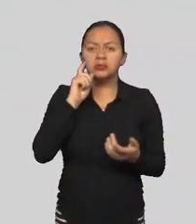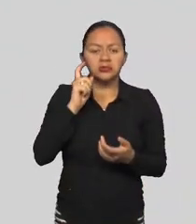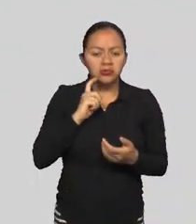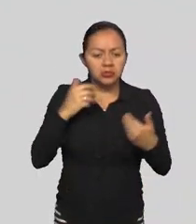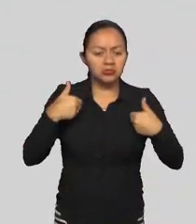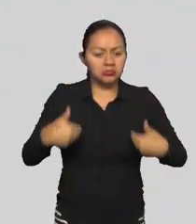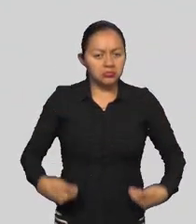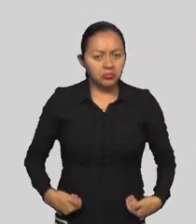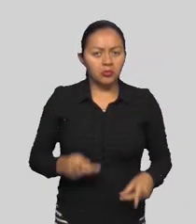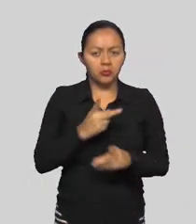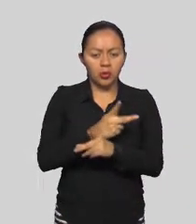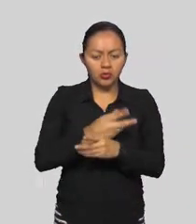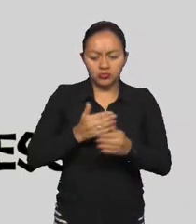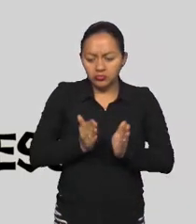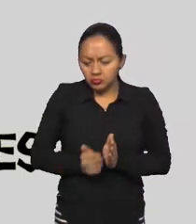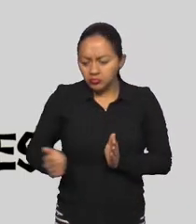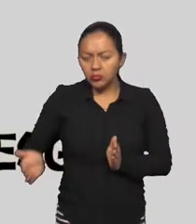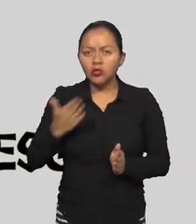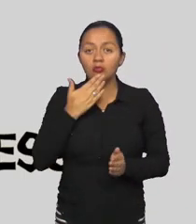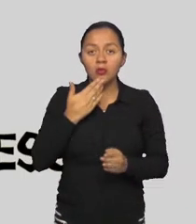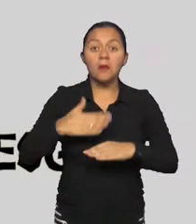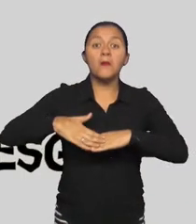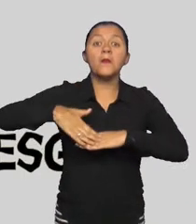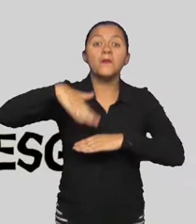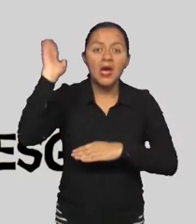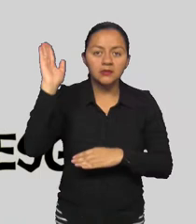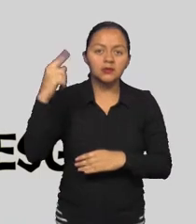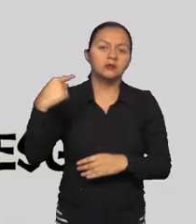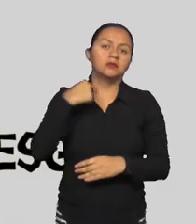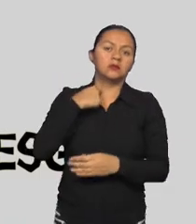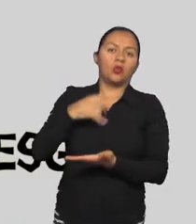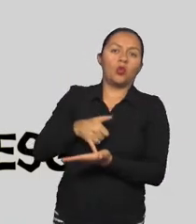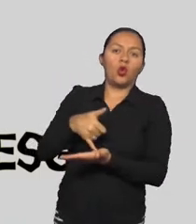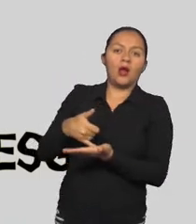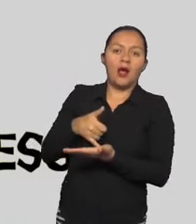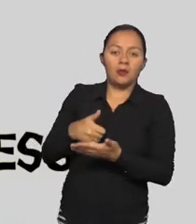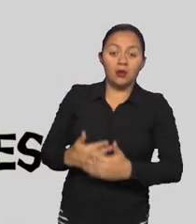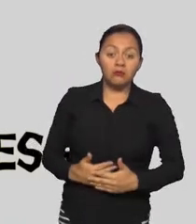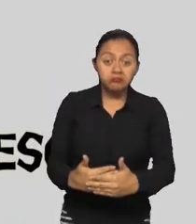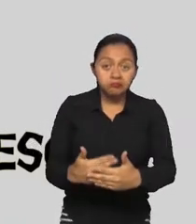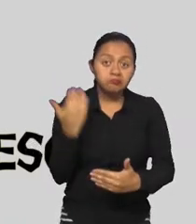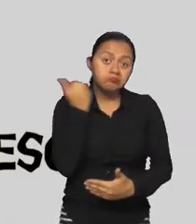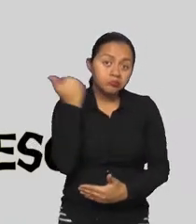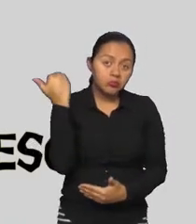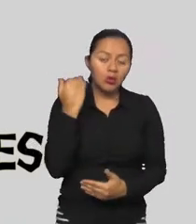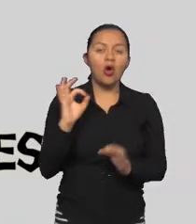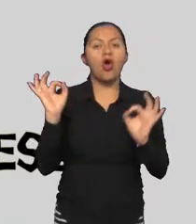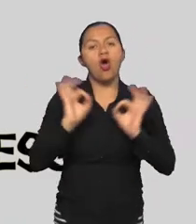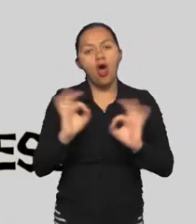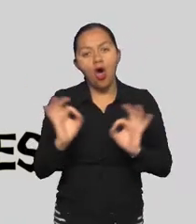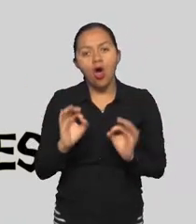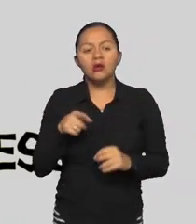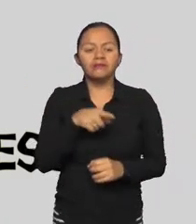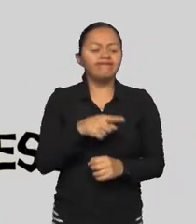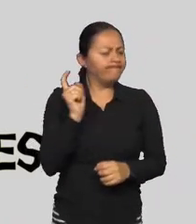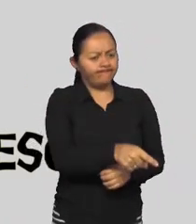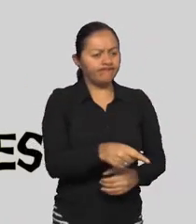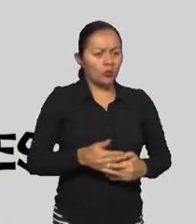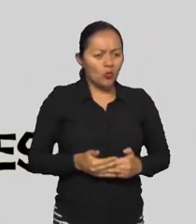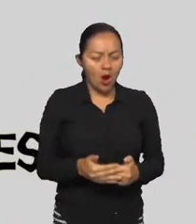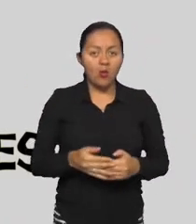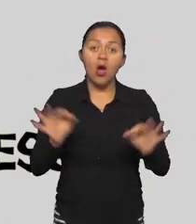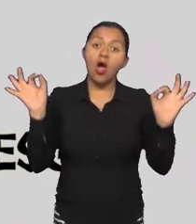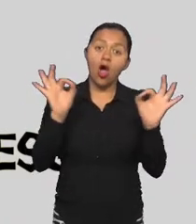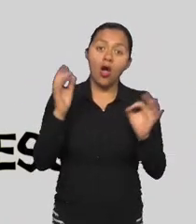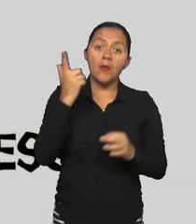las posibilidades de enfrentar violencia sexual, embarazos no planificados, maternidades forzadas, maternidad